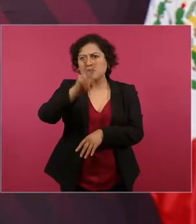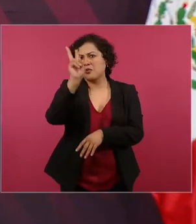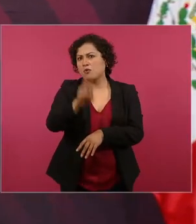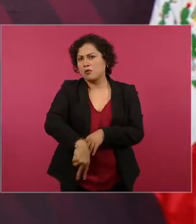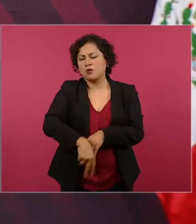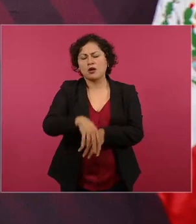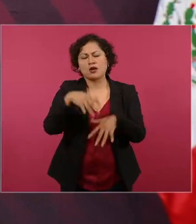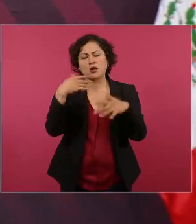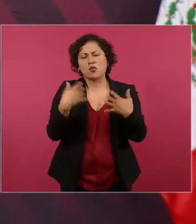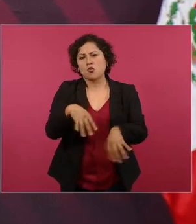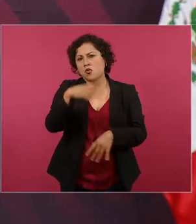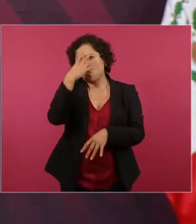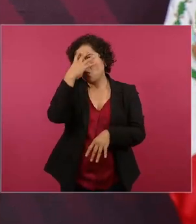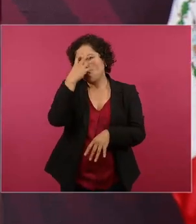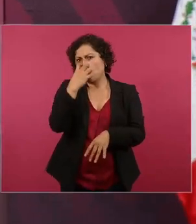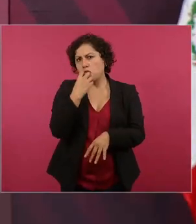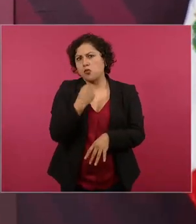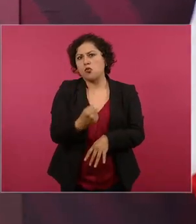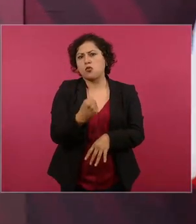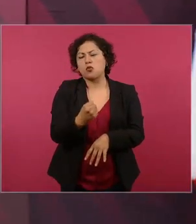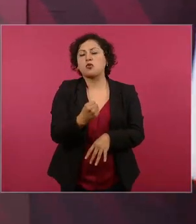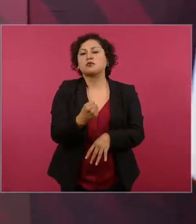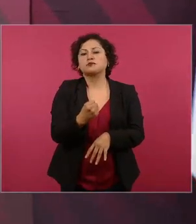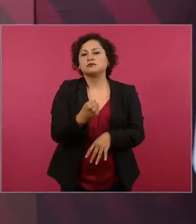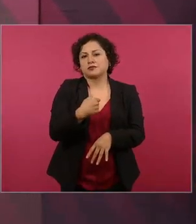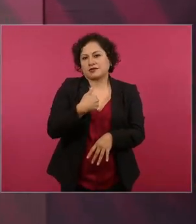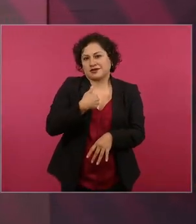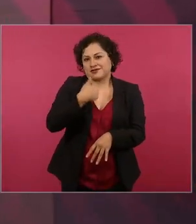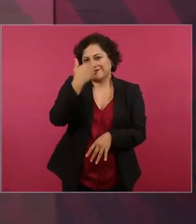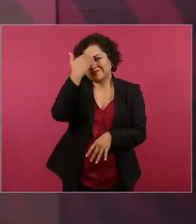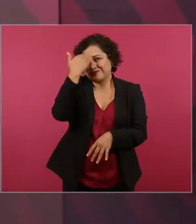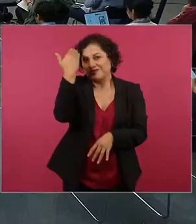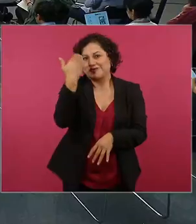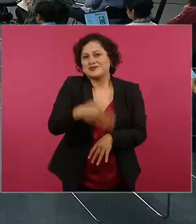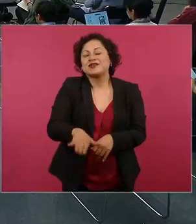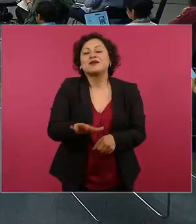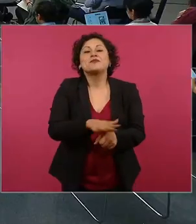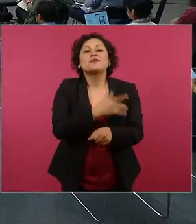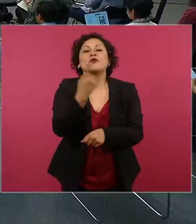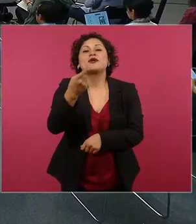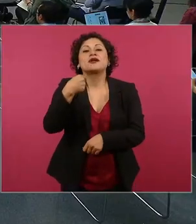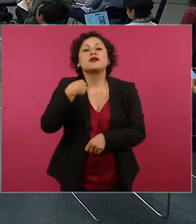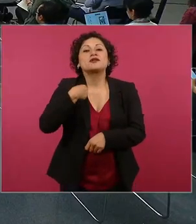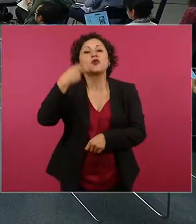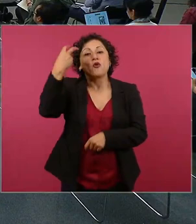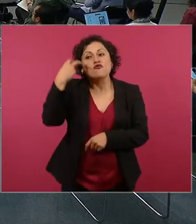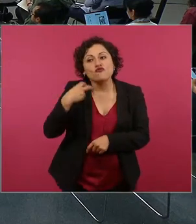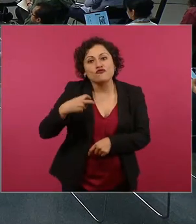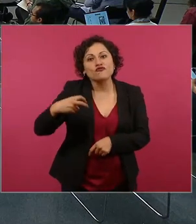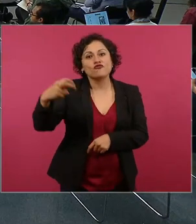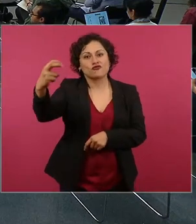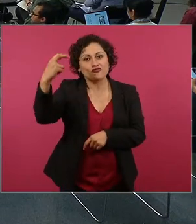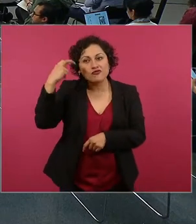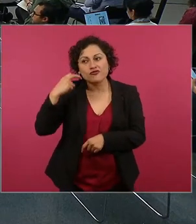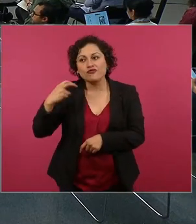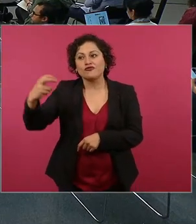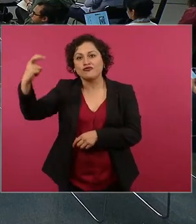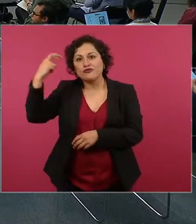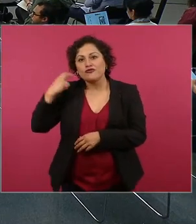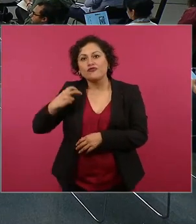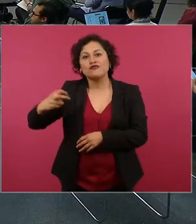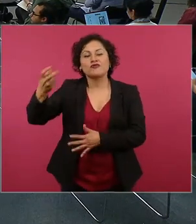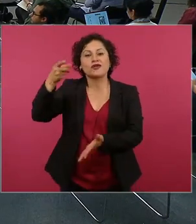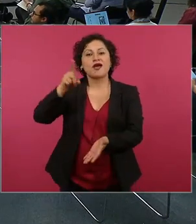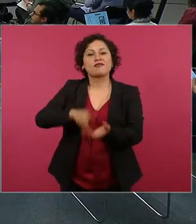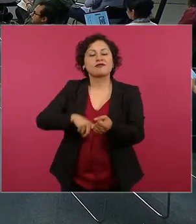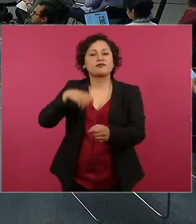Sí, es que yo recorrí poco después los 570 municipios